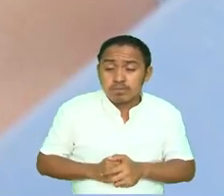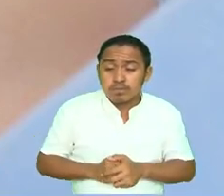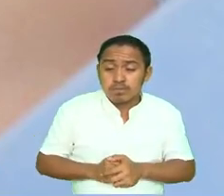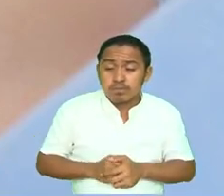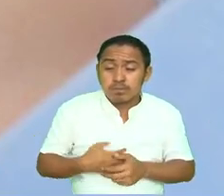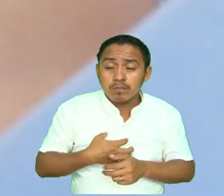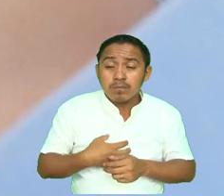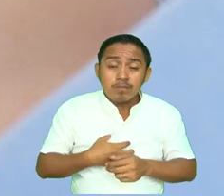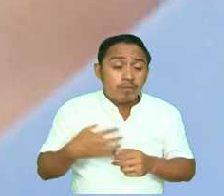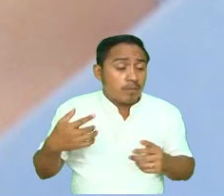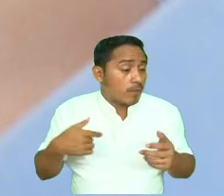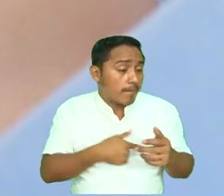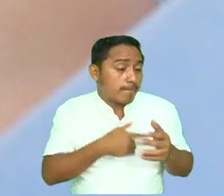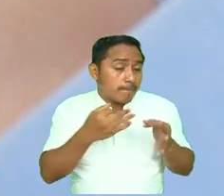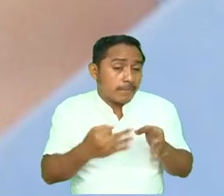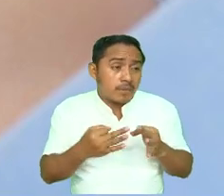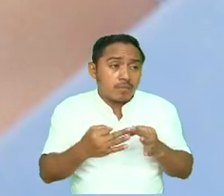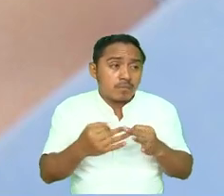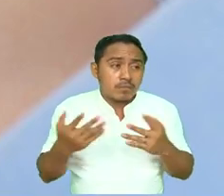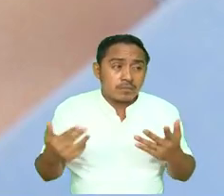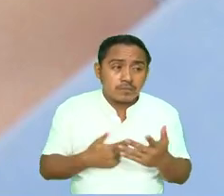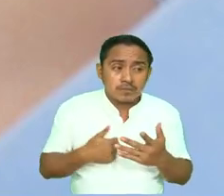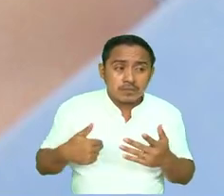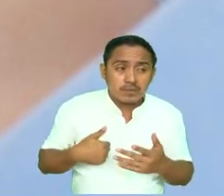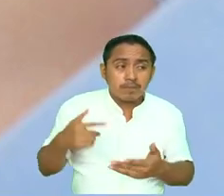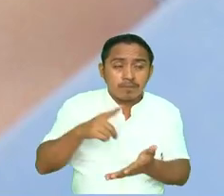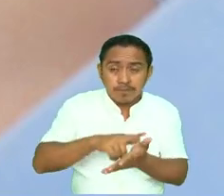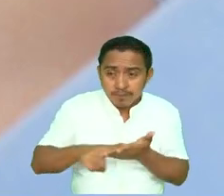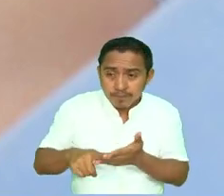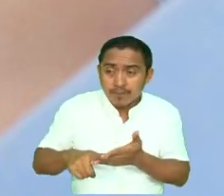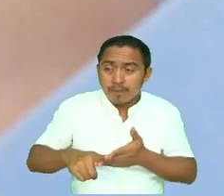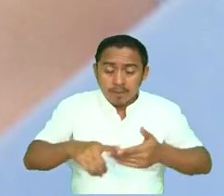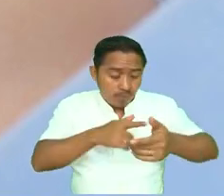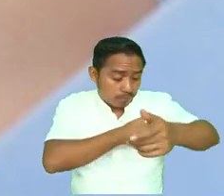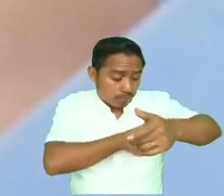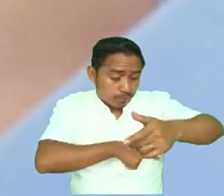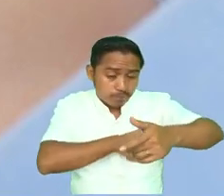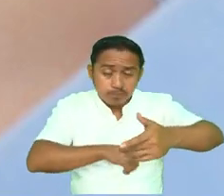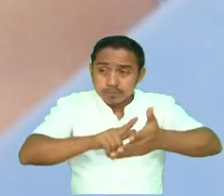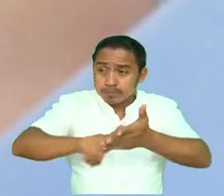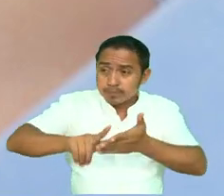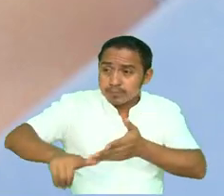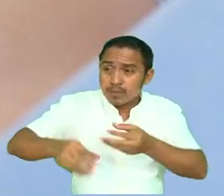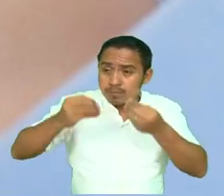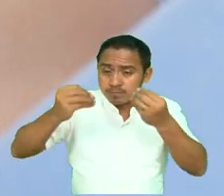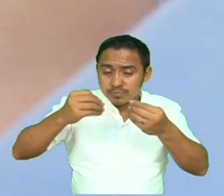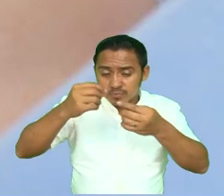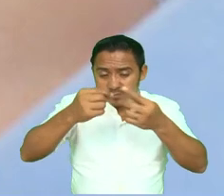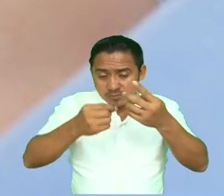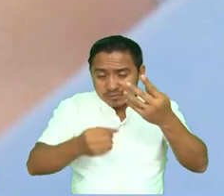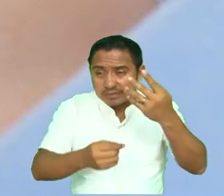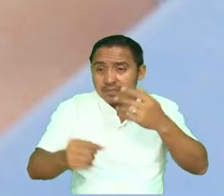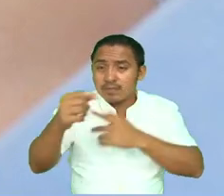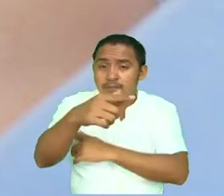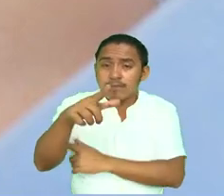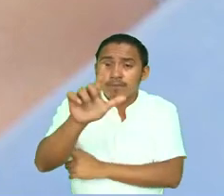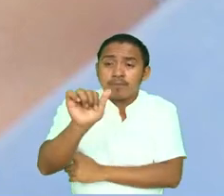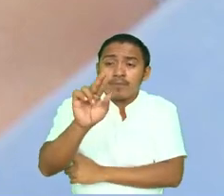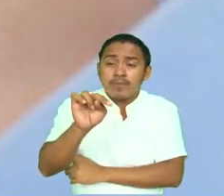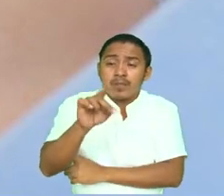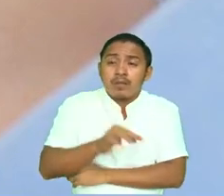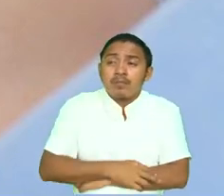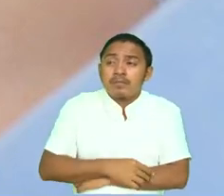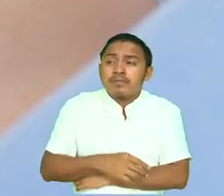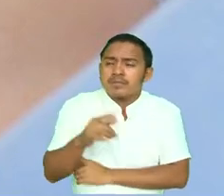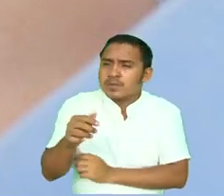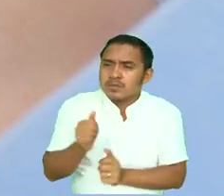todo el contenido y se hace curetaje, se limpia esa área para que no haya tanta glándula sudorípara. ¿Eso no tiene ninguna